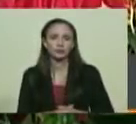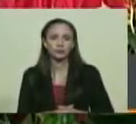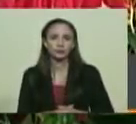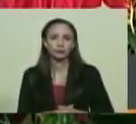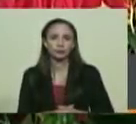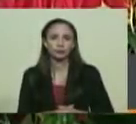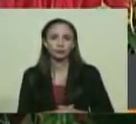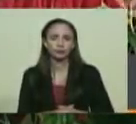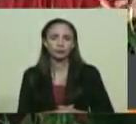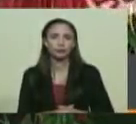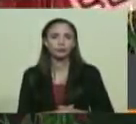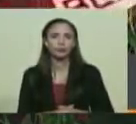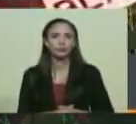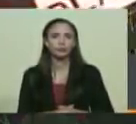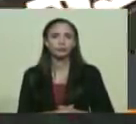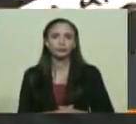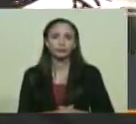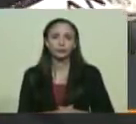afiladito,